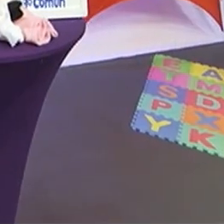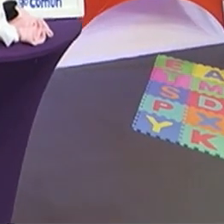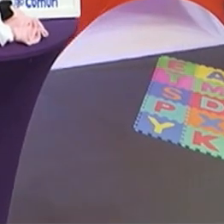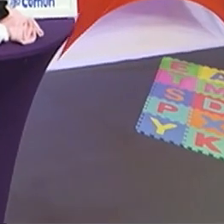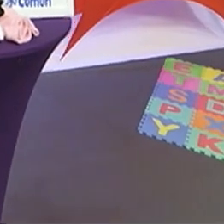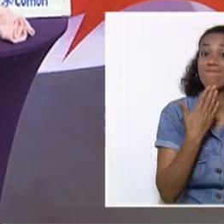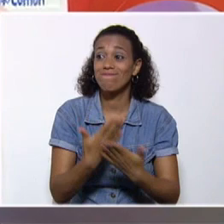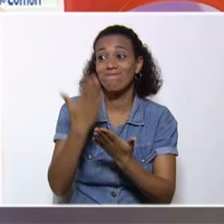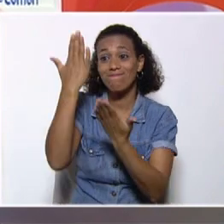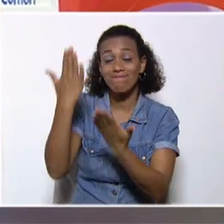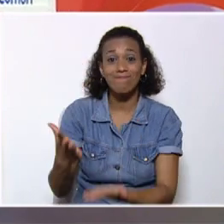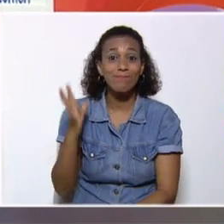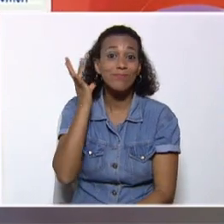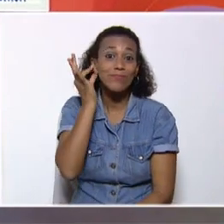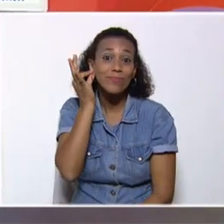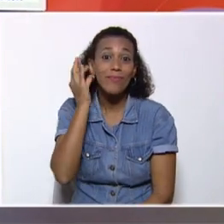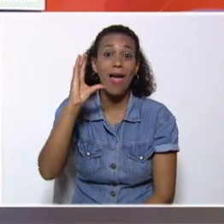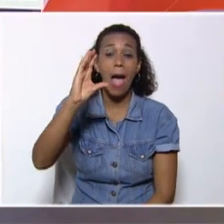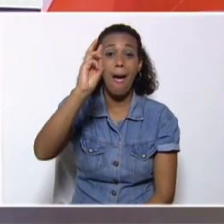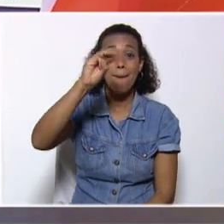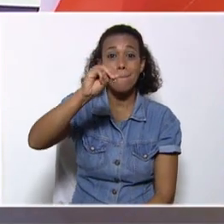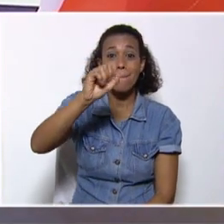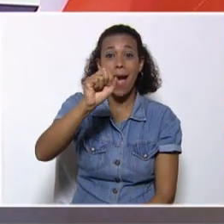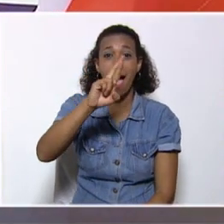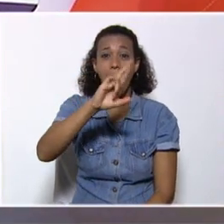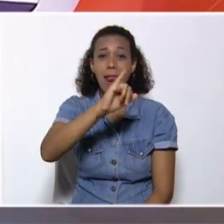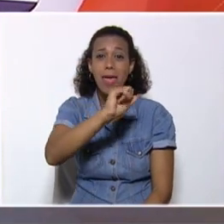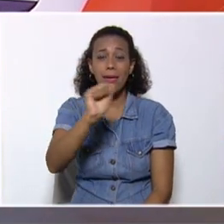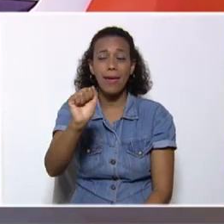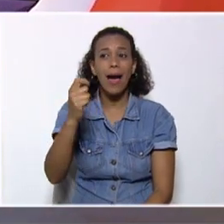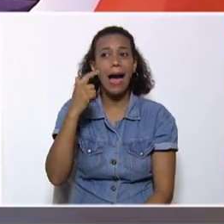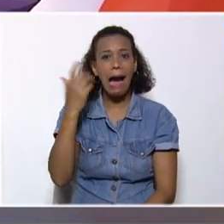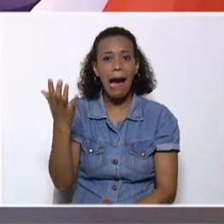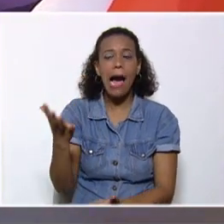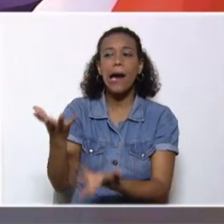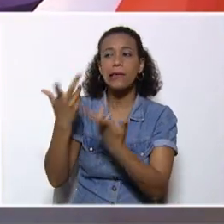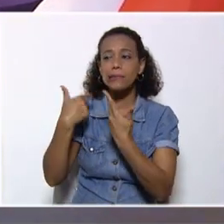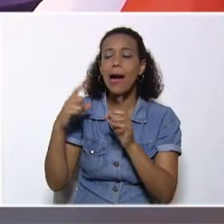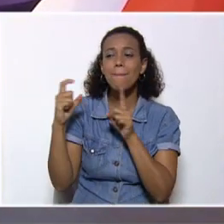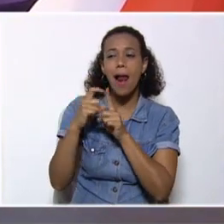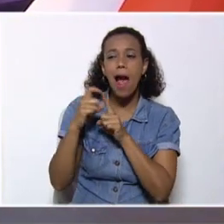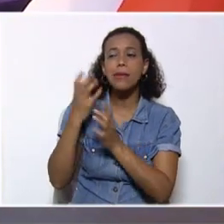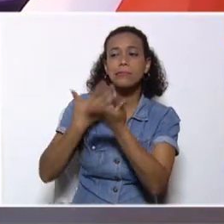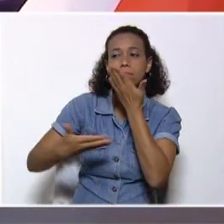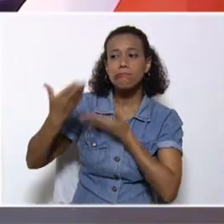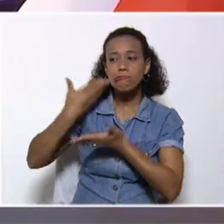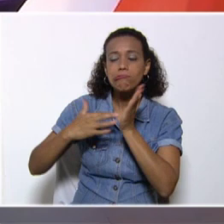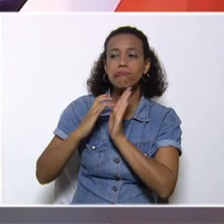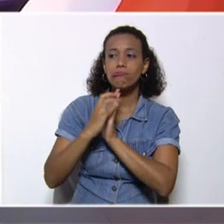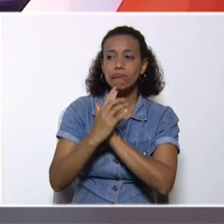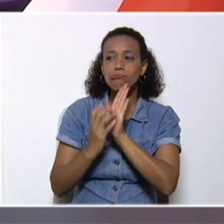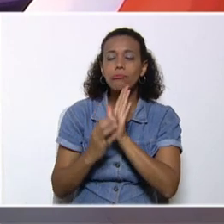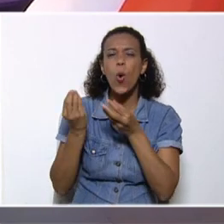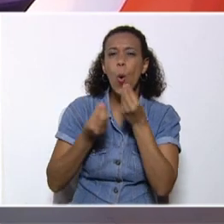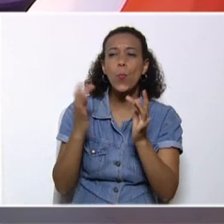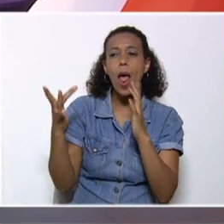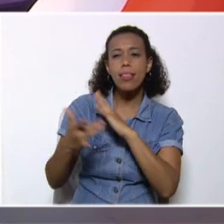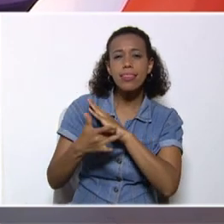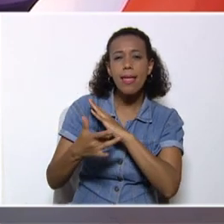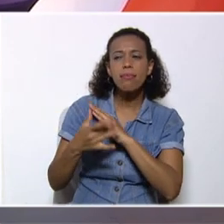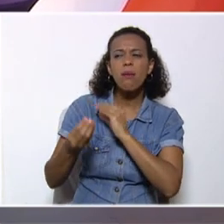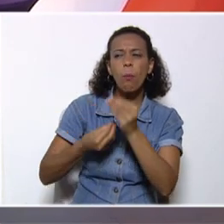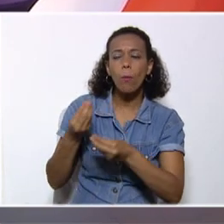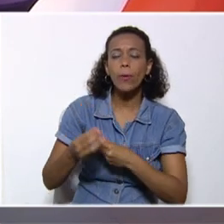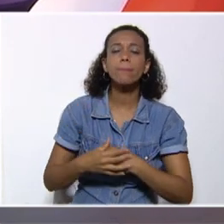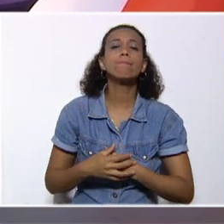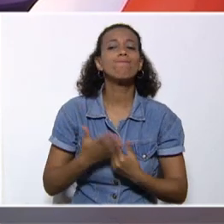Bueno, agradecida con la profesora María Cabeza, quien hoy entonces nos trajo estas palabras maravillosas en braille para toda nuestra población que